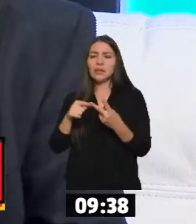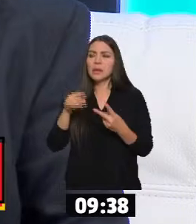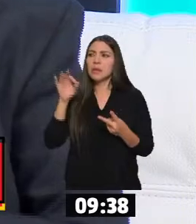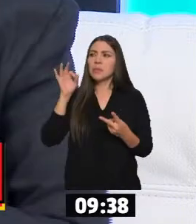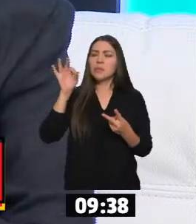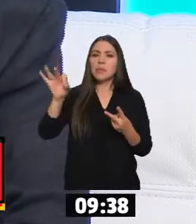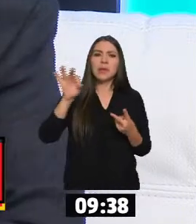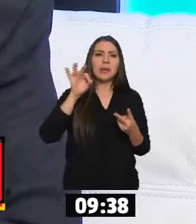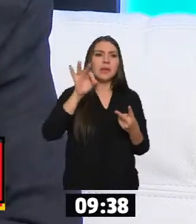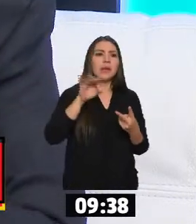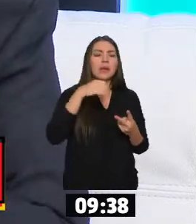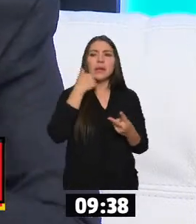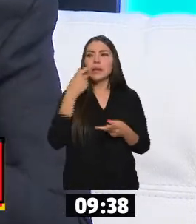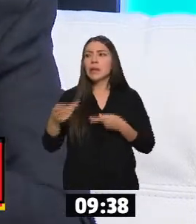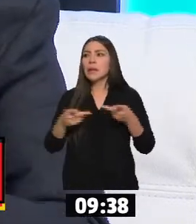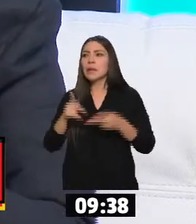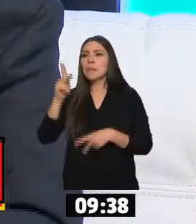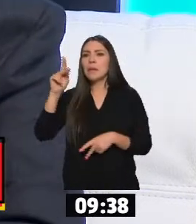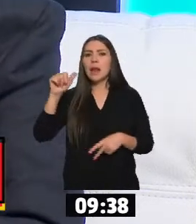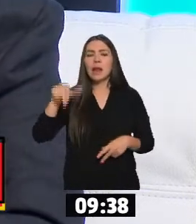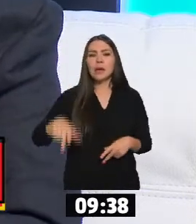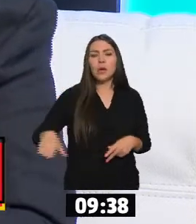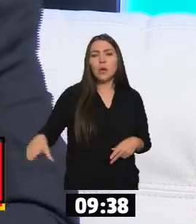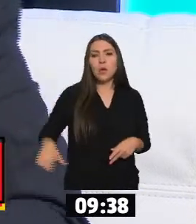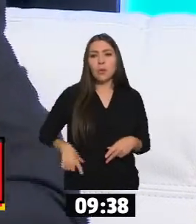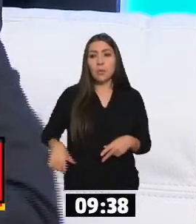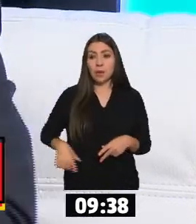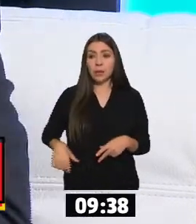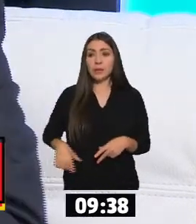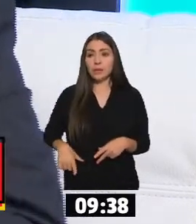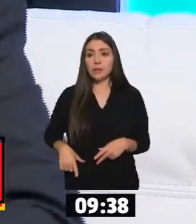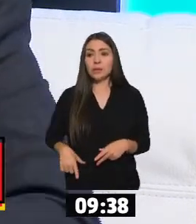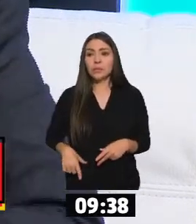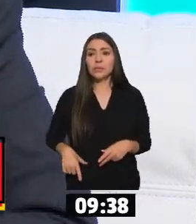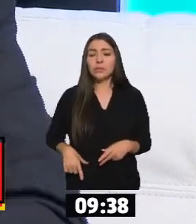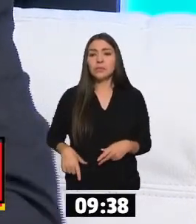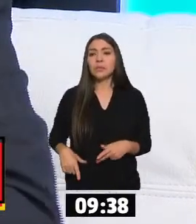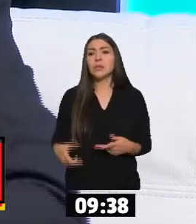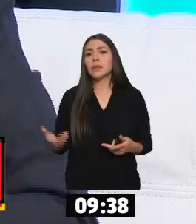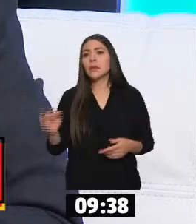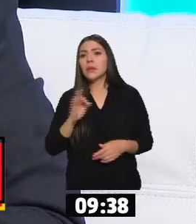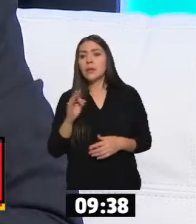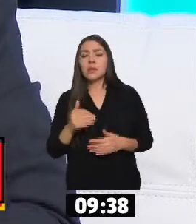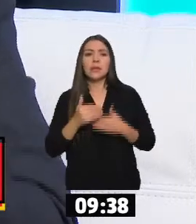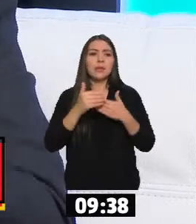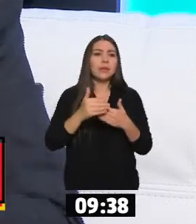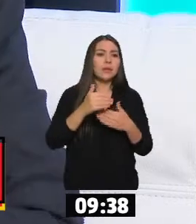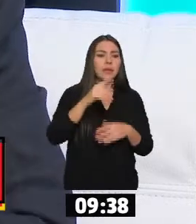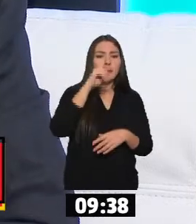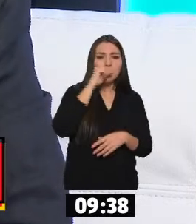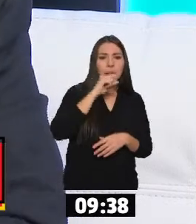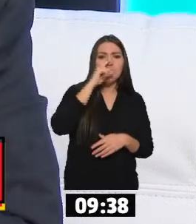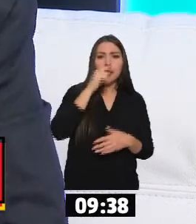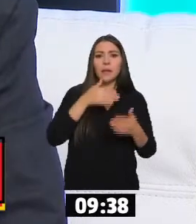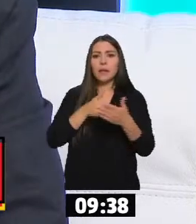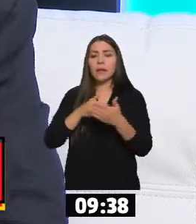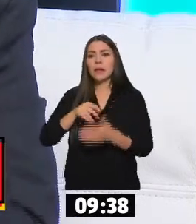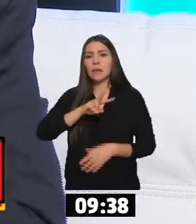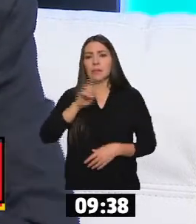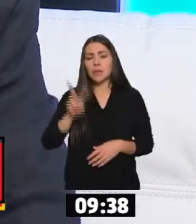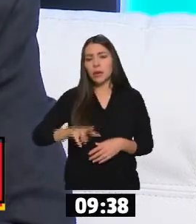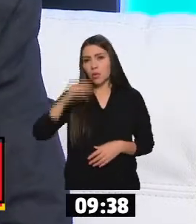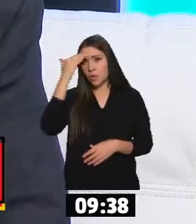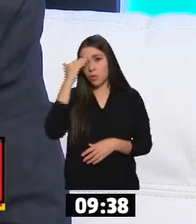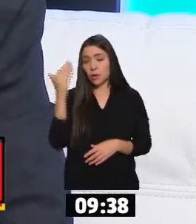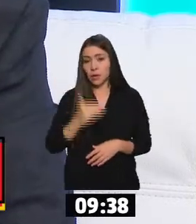una estrategia de gobierno que está enfrentando, a lo mejor con limitaciones, con carencias, una realidad terrible,